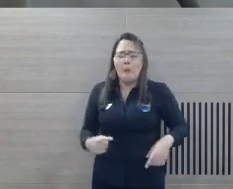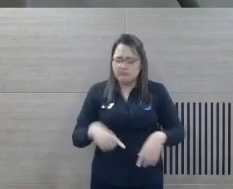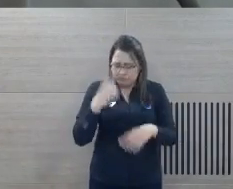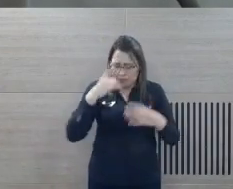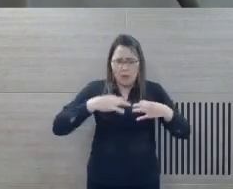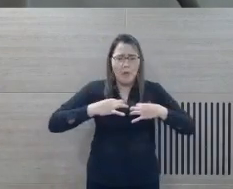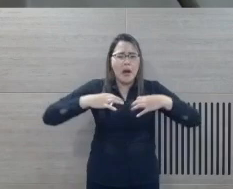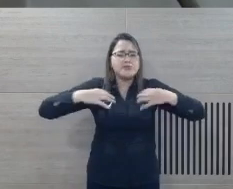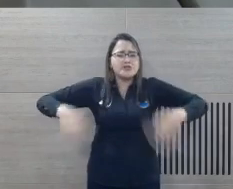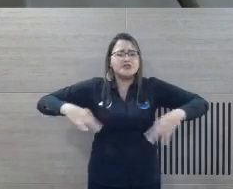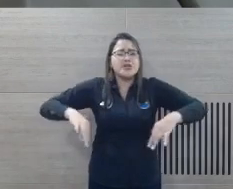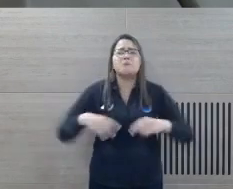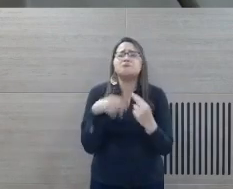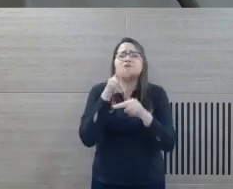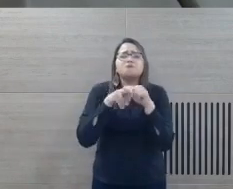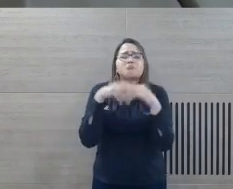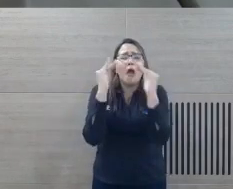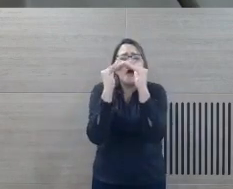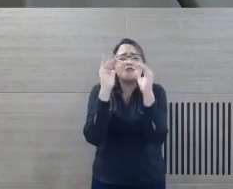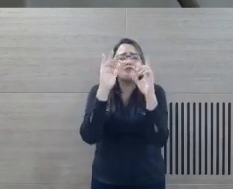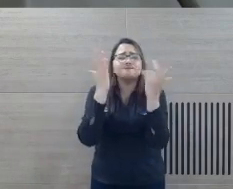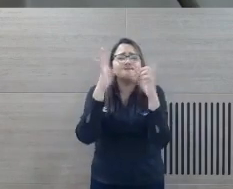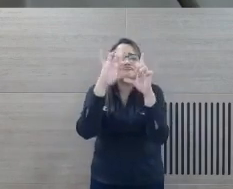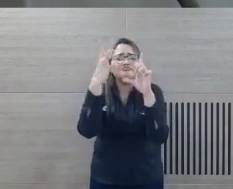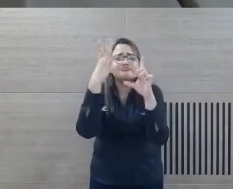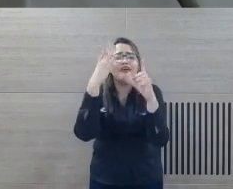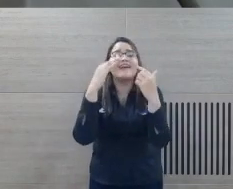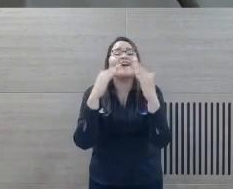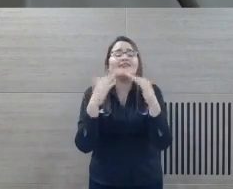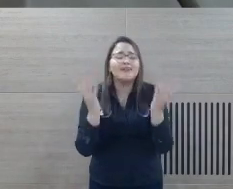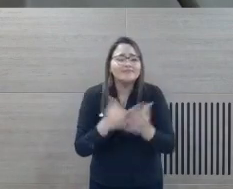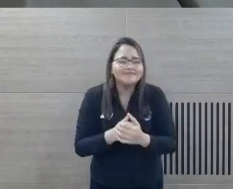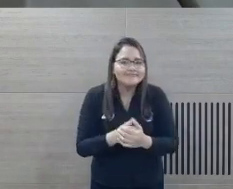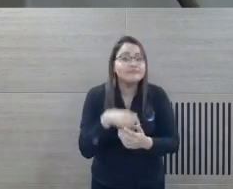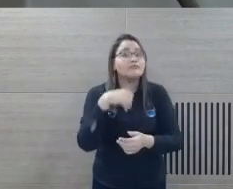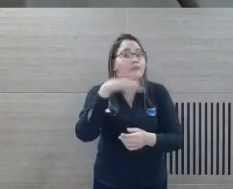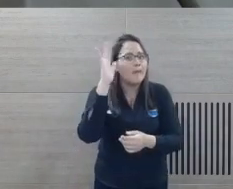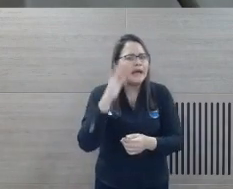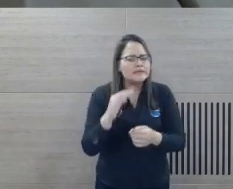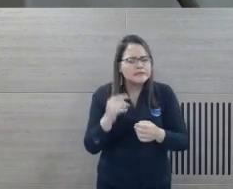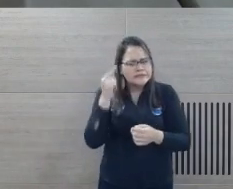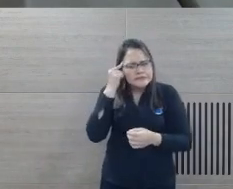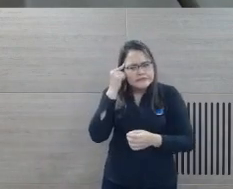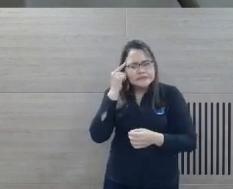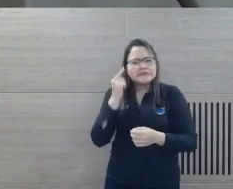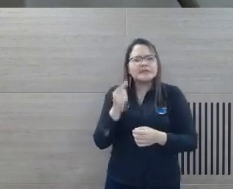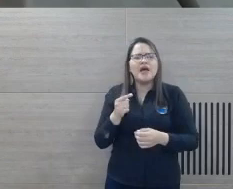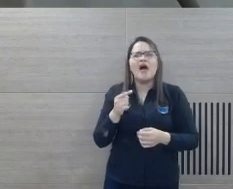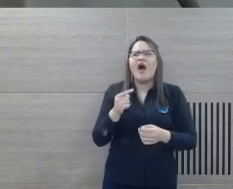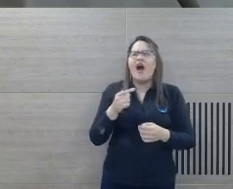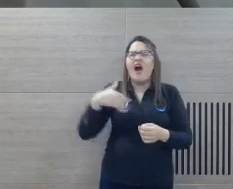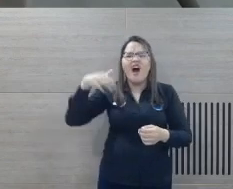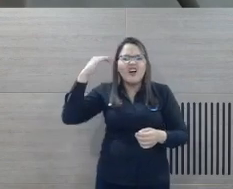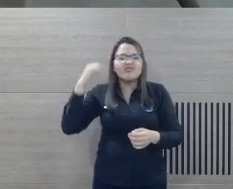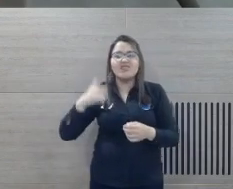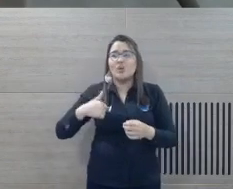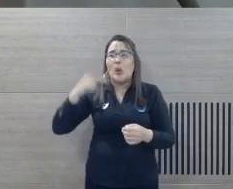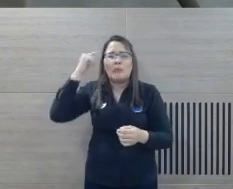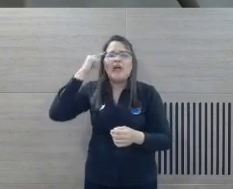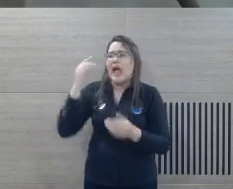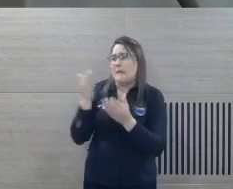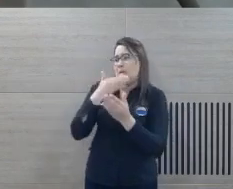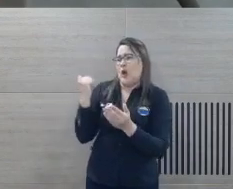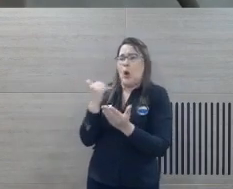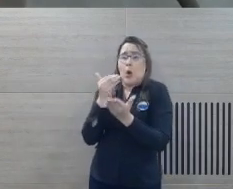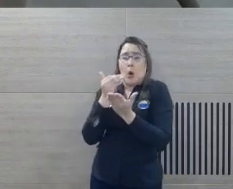hacía ese viejo computador que se desechó por comprar un Smart TV que luego no es ni tan inteligente ni tampoco es tan útil para